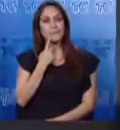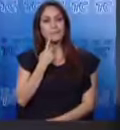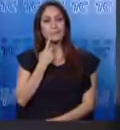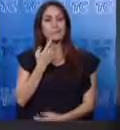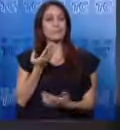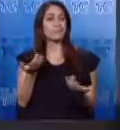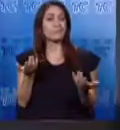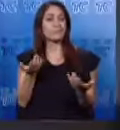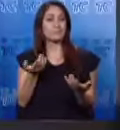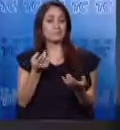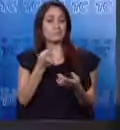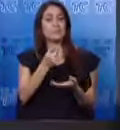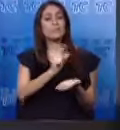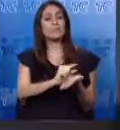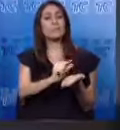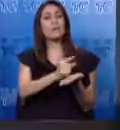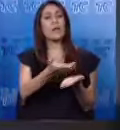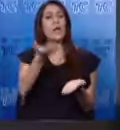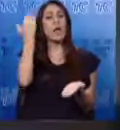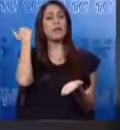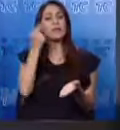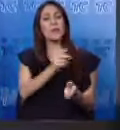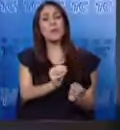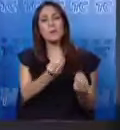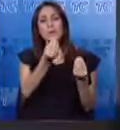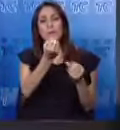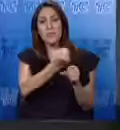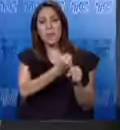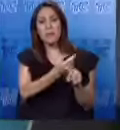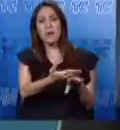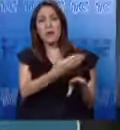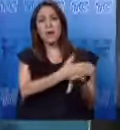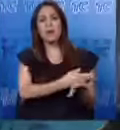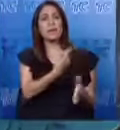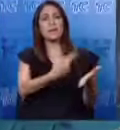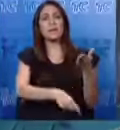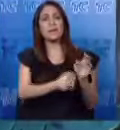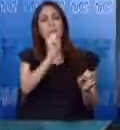¿qué pasado crediticio tienes, joven?